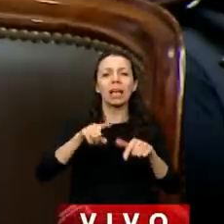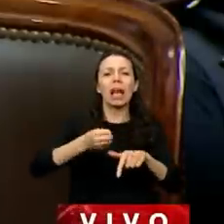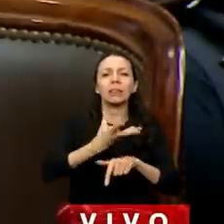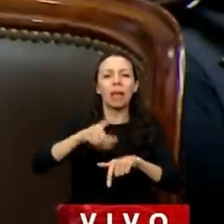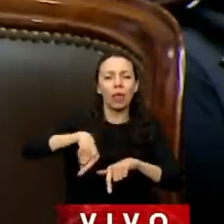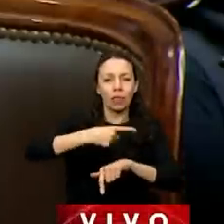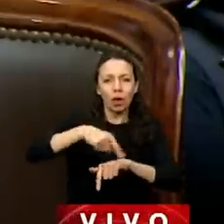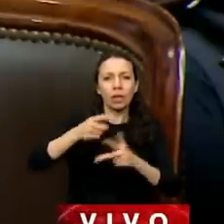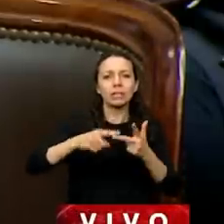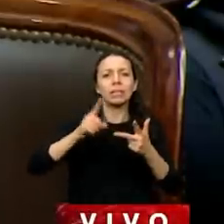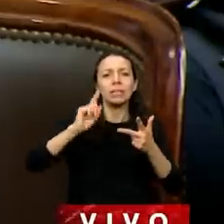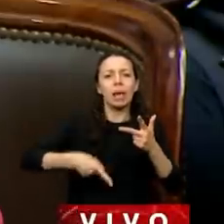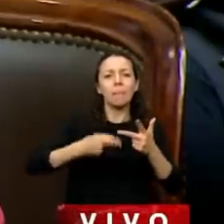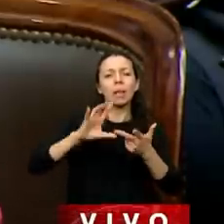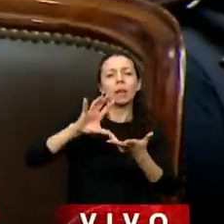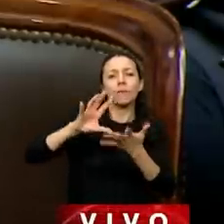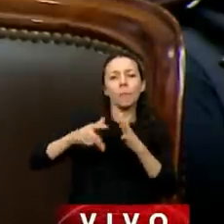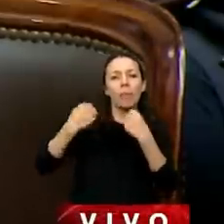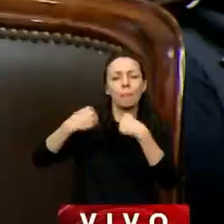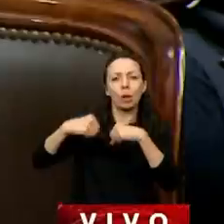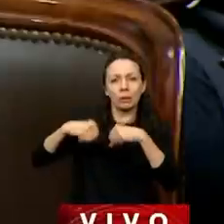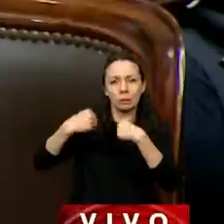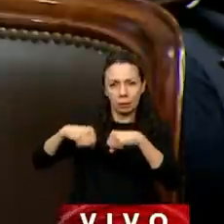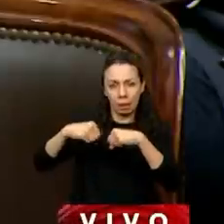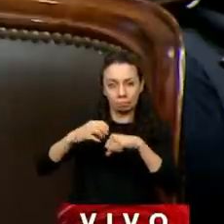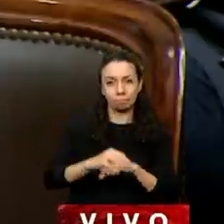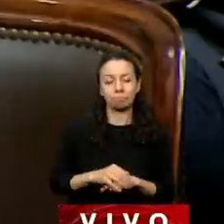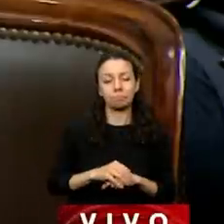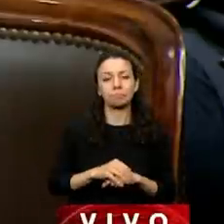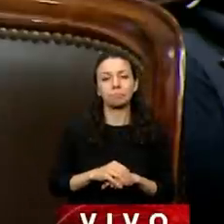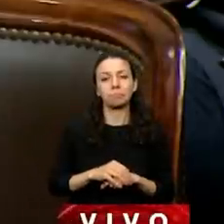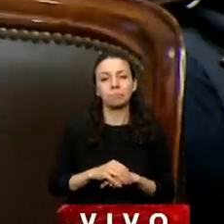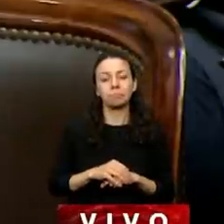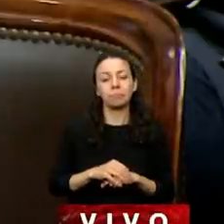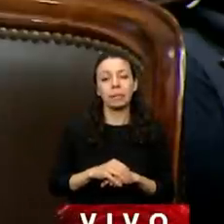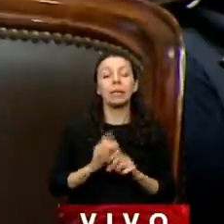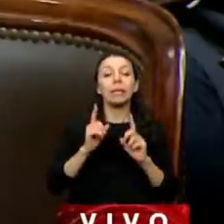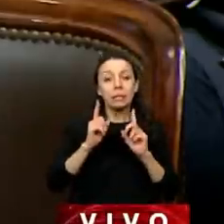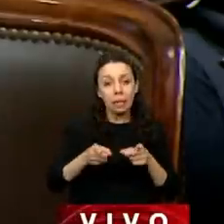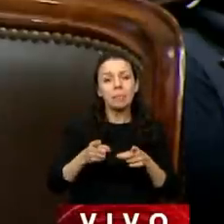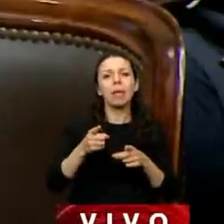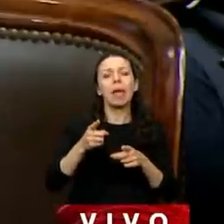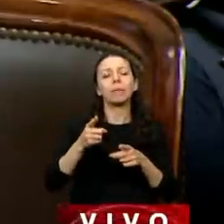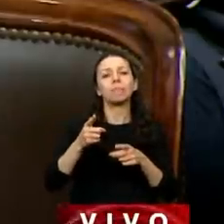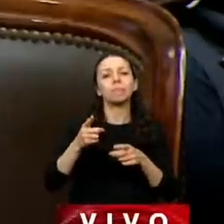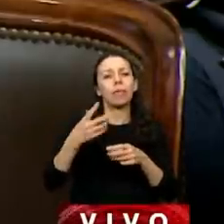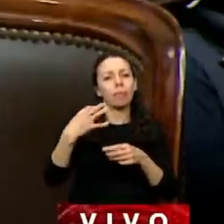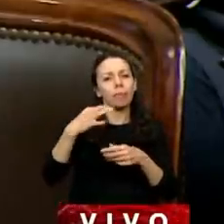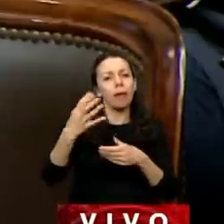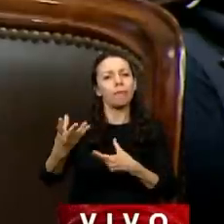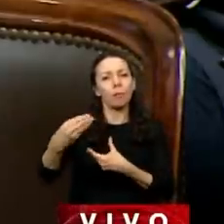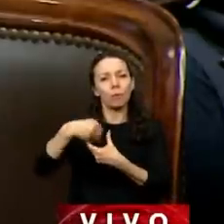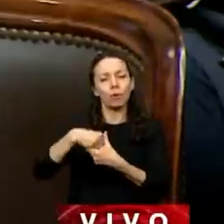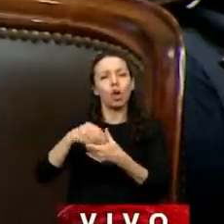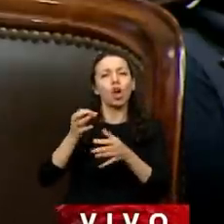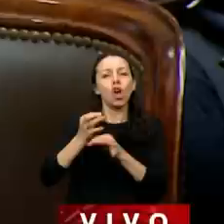intensidad en la formación práctica. Esto además implicaba la necesidad de que se involucren en estas definiciones el Consejo Federal